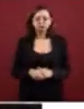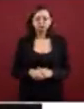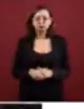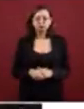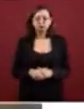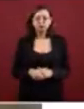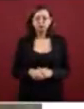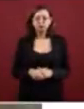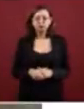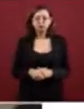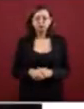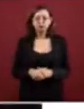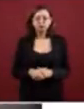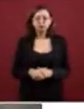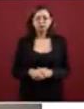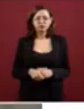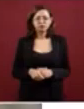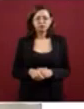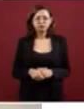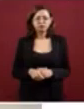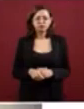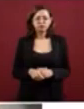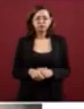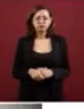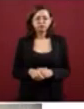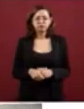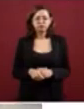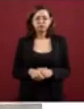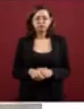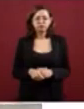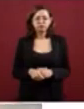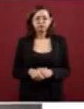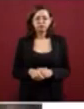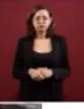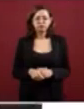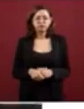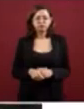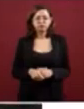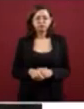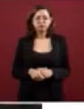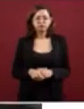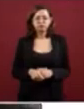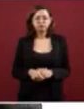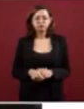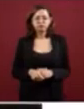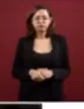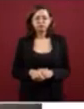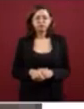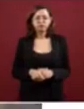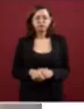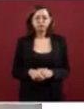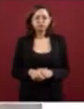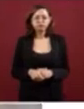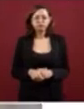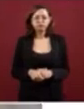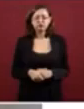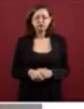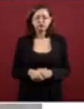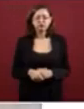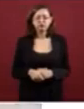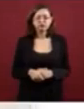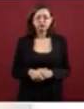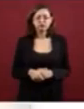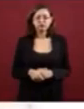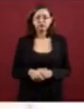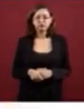visibilidad. Sí. No veo más. Cántico. Ya no alcanzo a ver más. No, así es. Así. Ah, pásame cinta, güey. Señora, aquí, compa. No puedo. Ya.